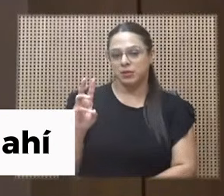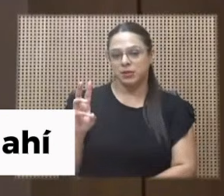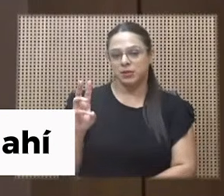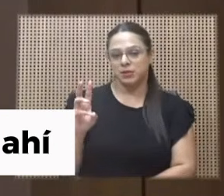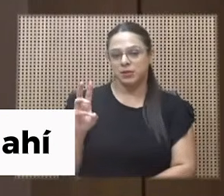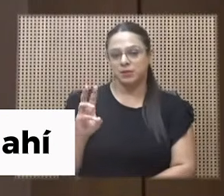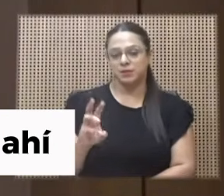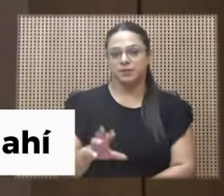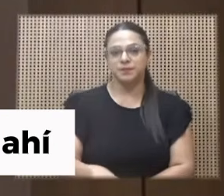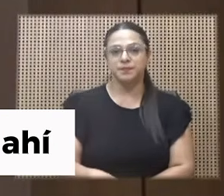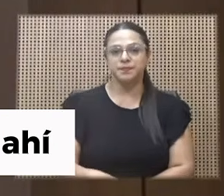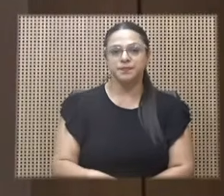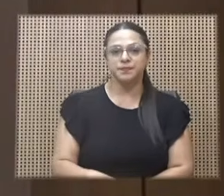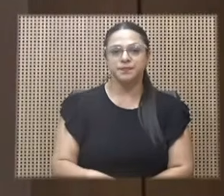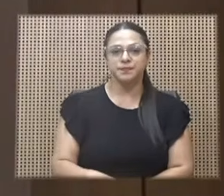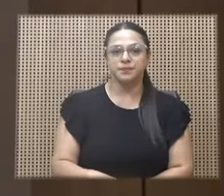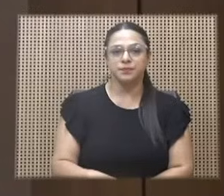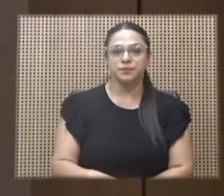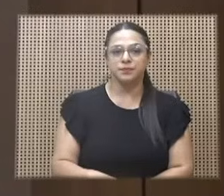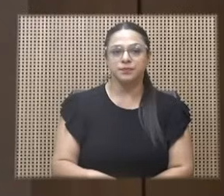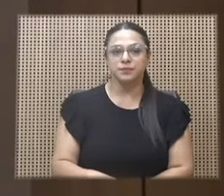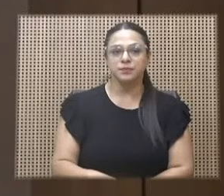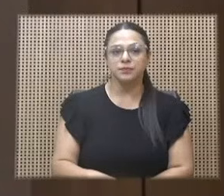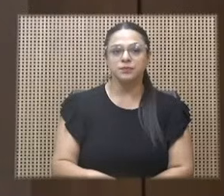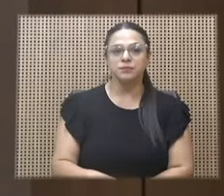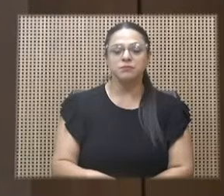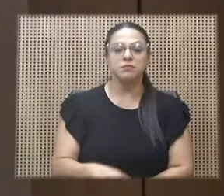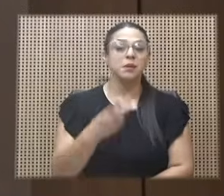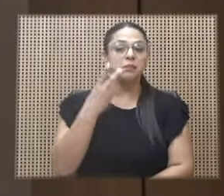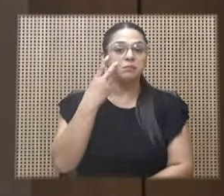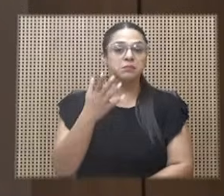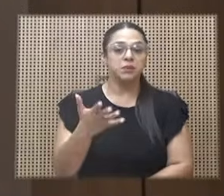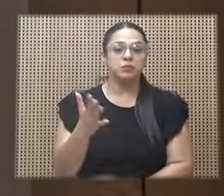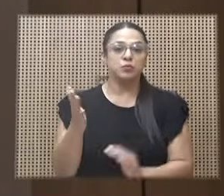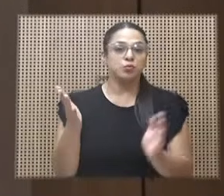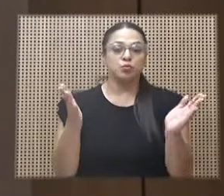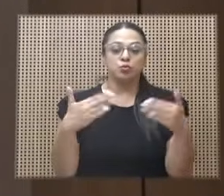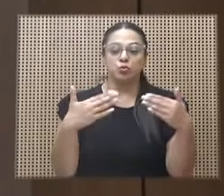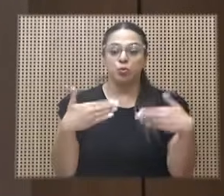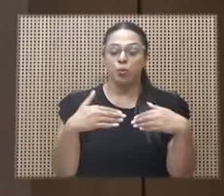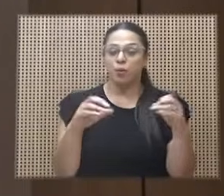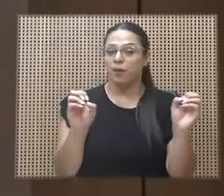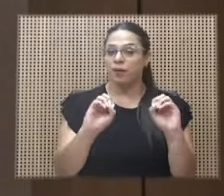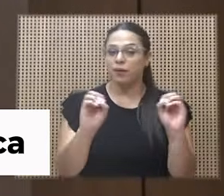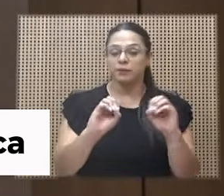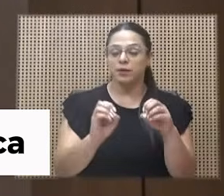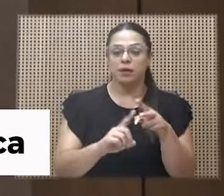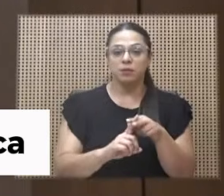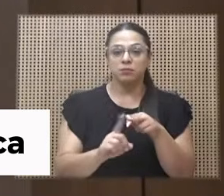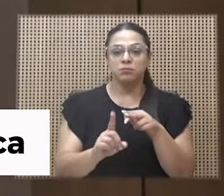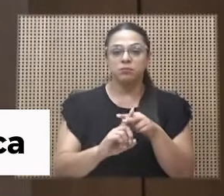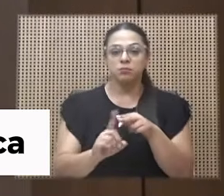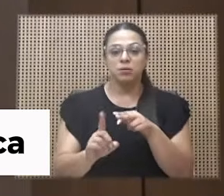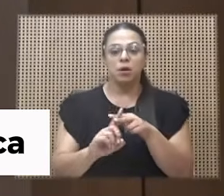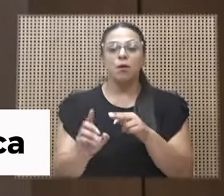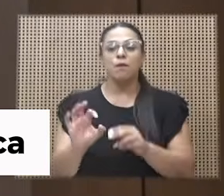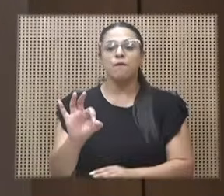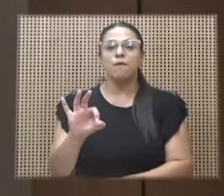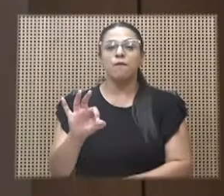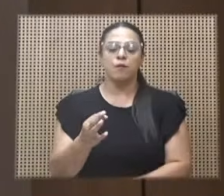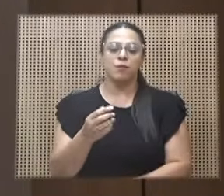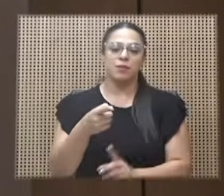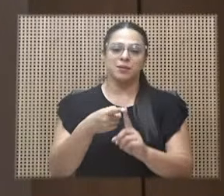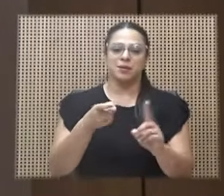tanto, no pareciera que haya ahí ningún problema de fuga de los mecanismos de fiscalización de la Contraloría General de la